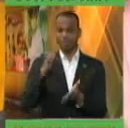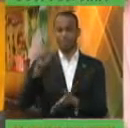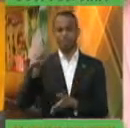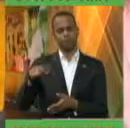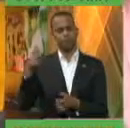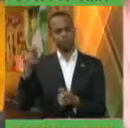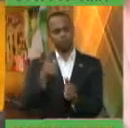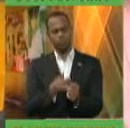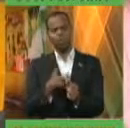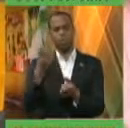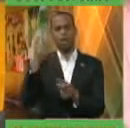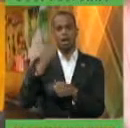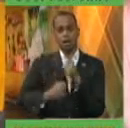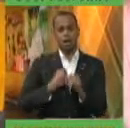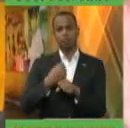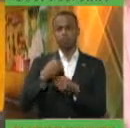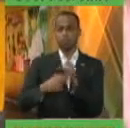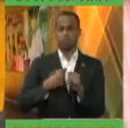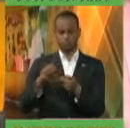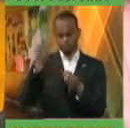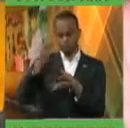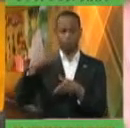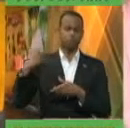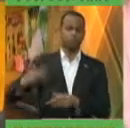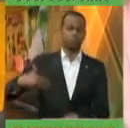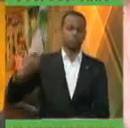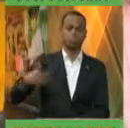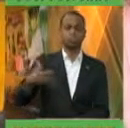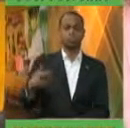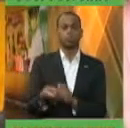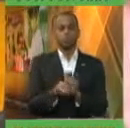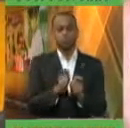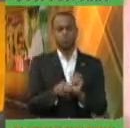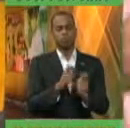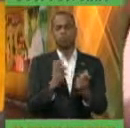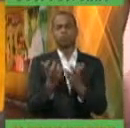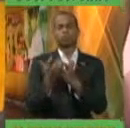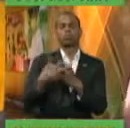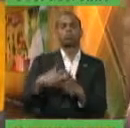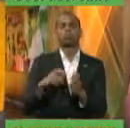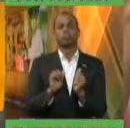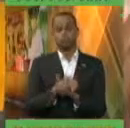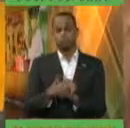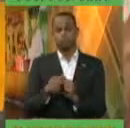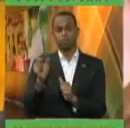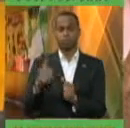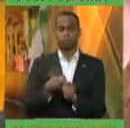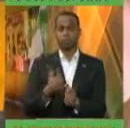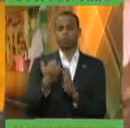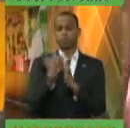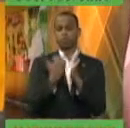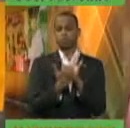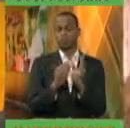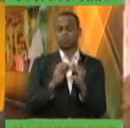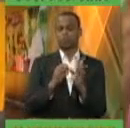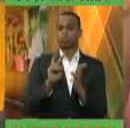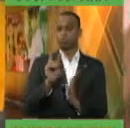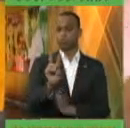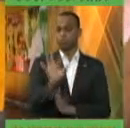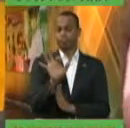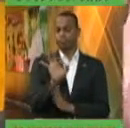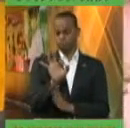respecto a la accesibilidad y el avance el avance como se aplica porque es un el artículo 9 de la convención establece